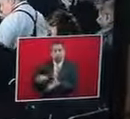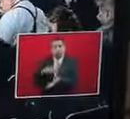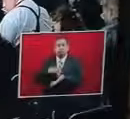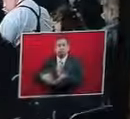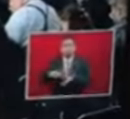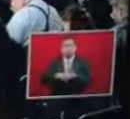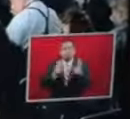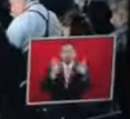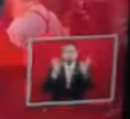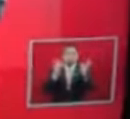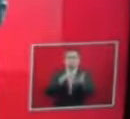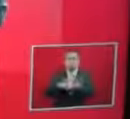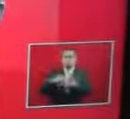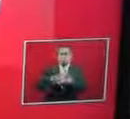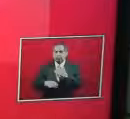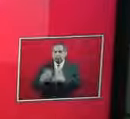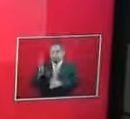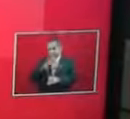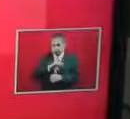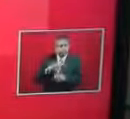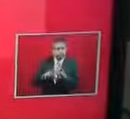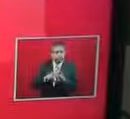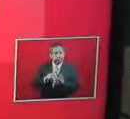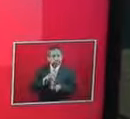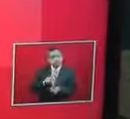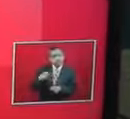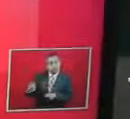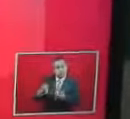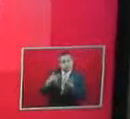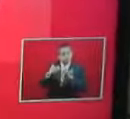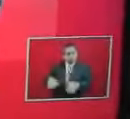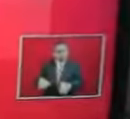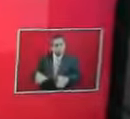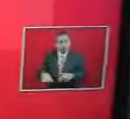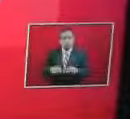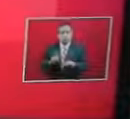unas patrullas. El cuñado de Eleazar es